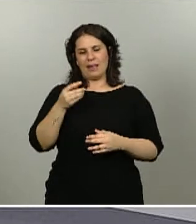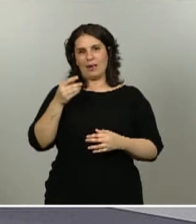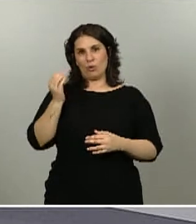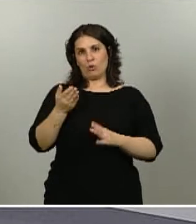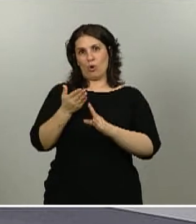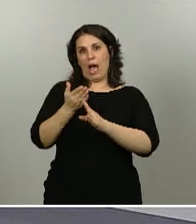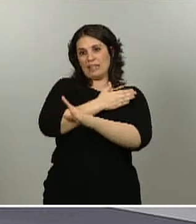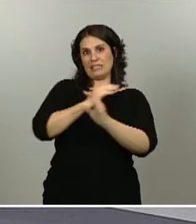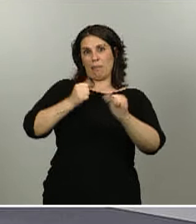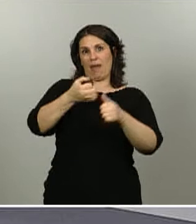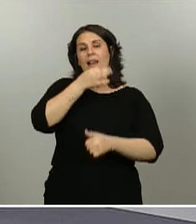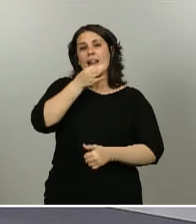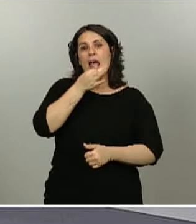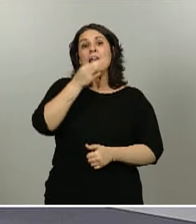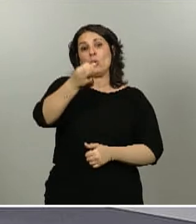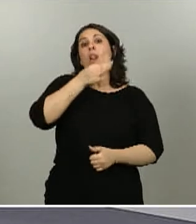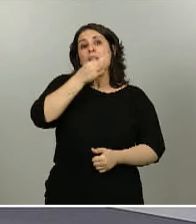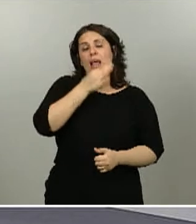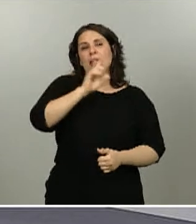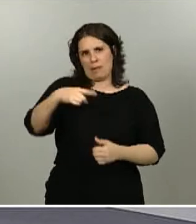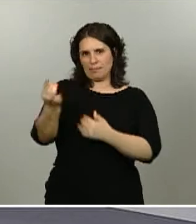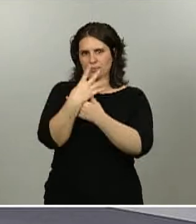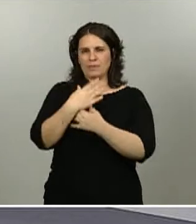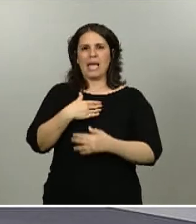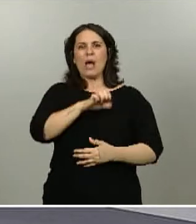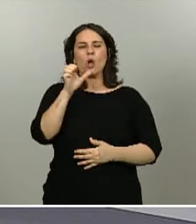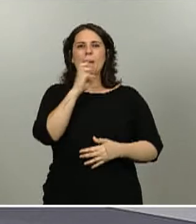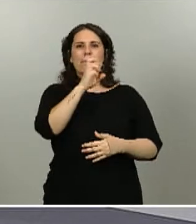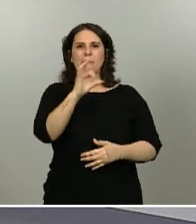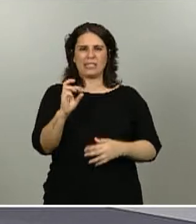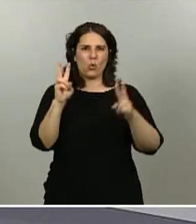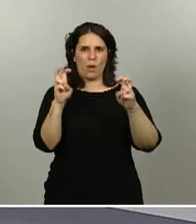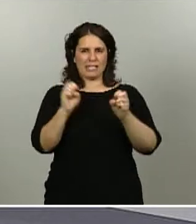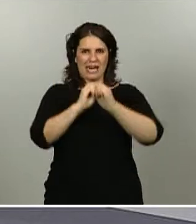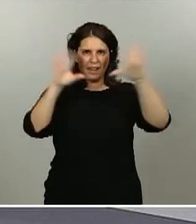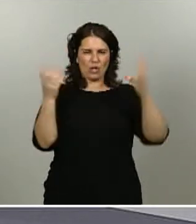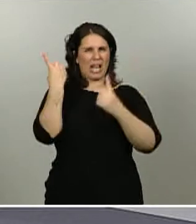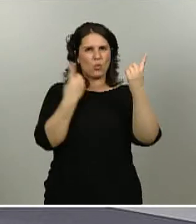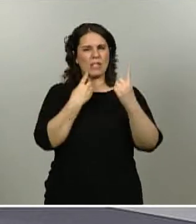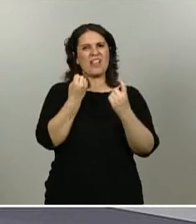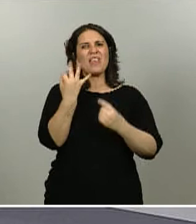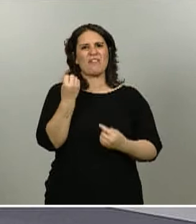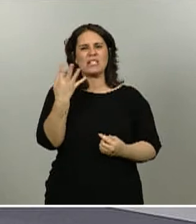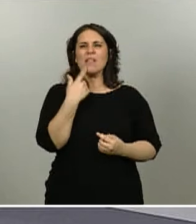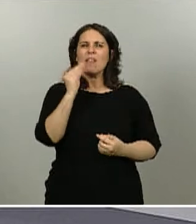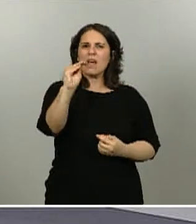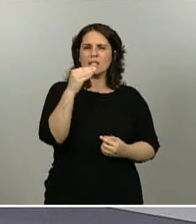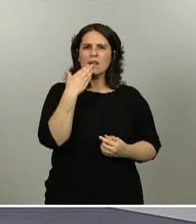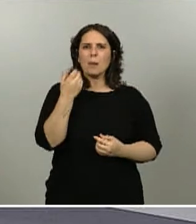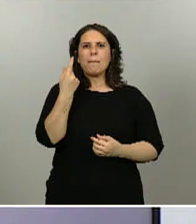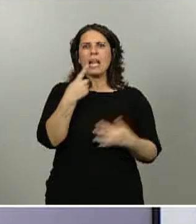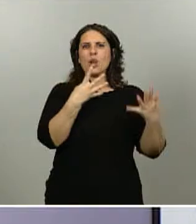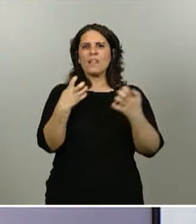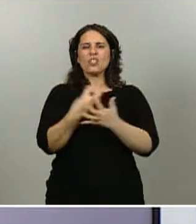intervención. Europa Press le pide nuevas aclaraciones, menciona algunas cifras, porque han desaparecido los 1.918 fallecidos